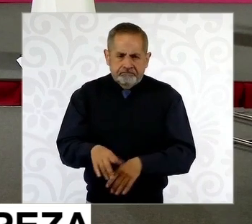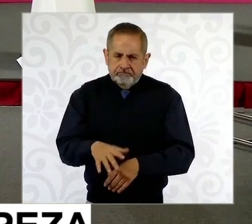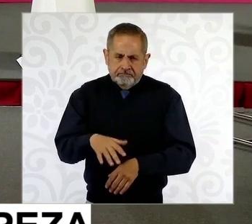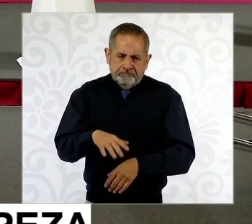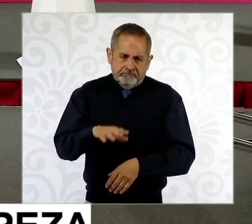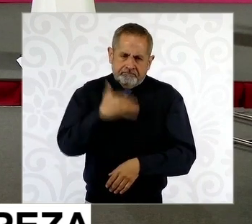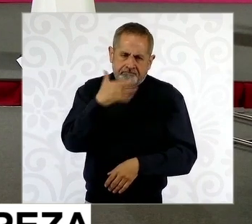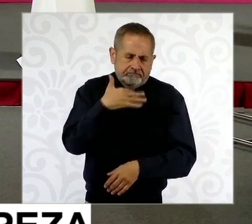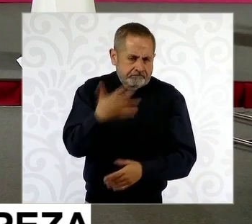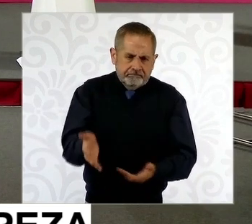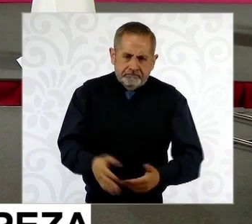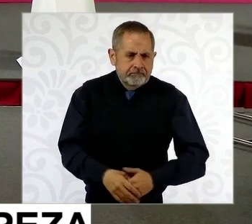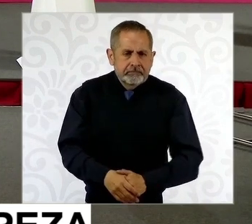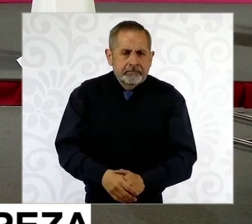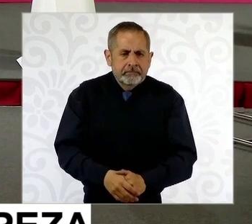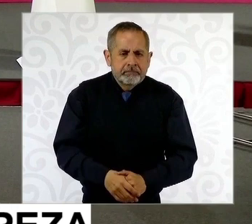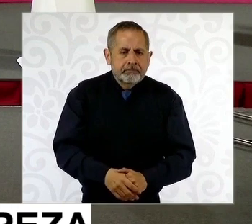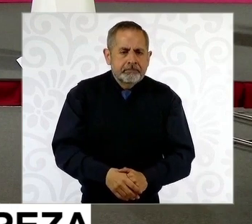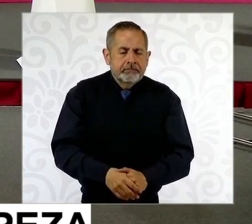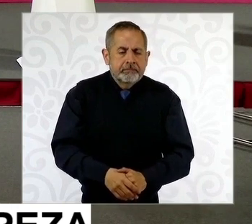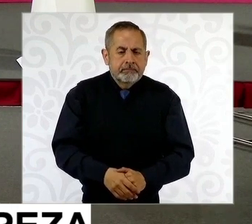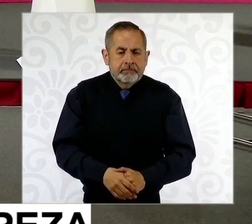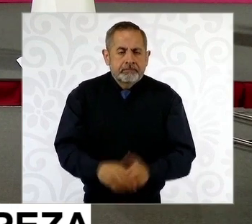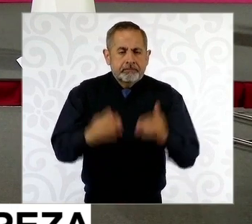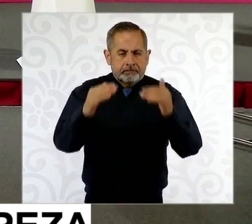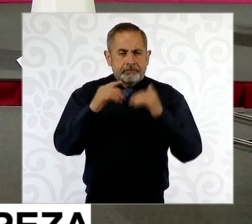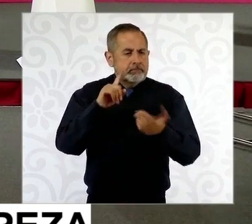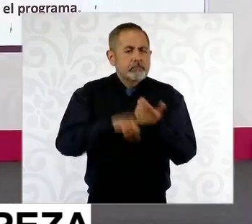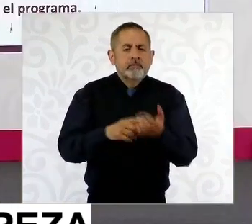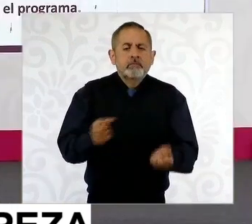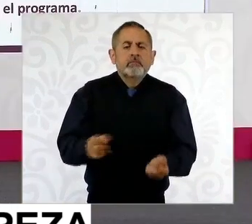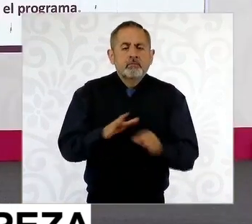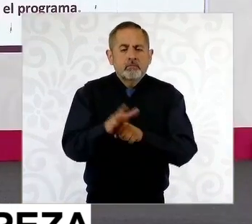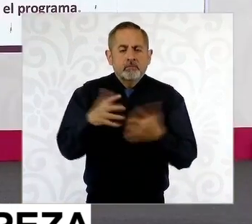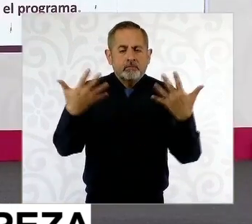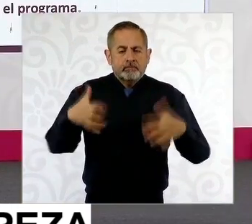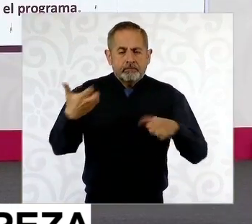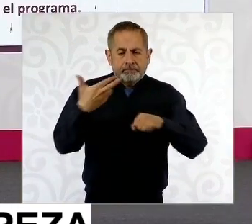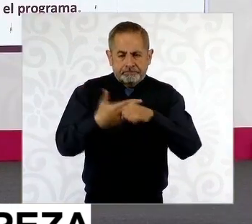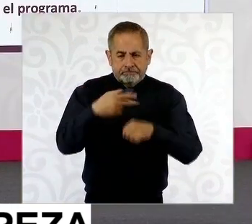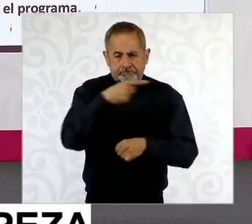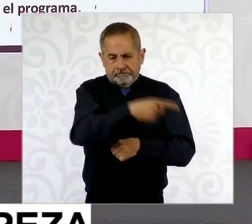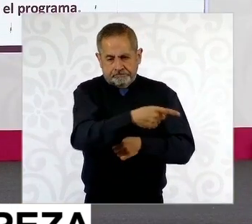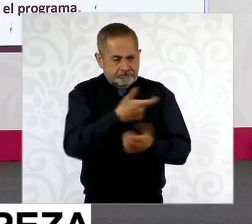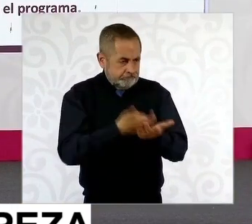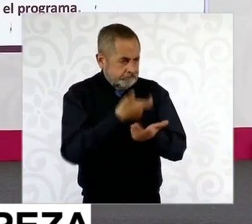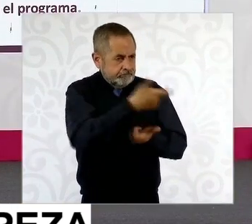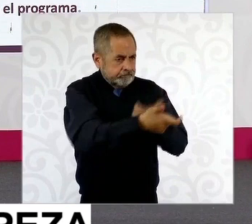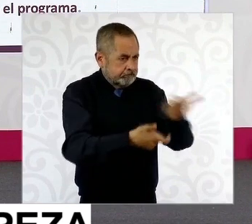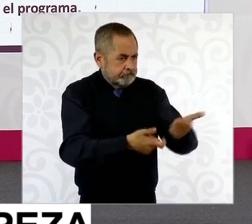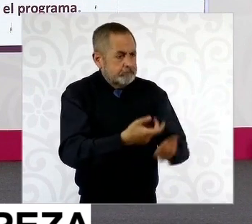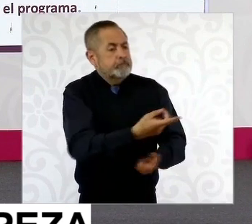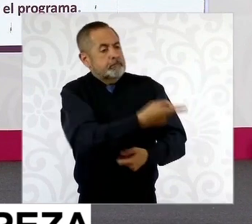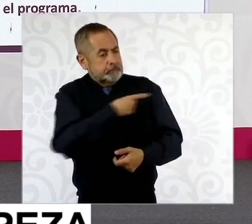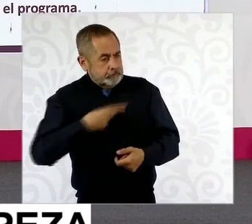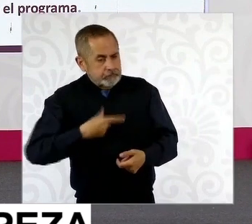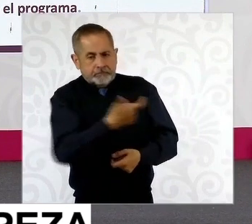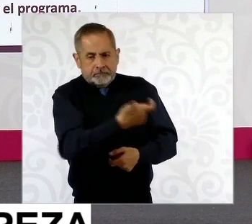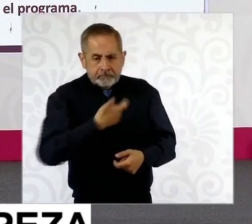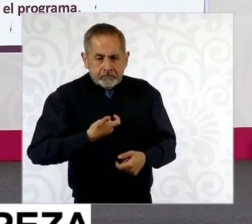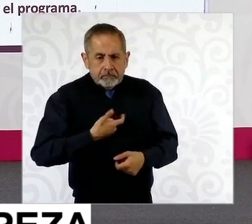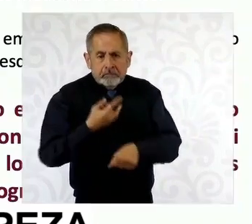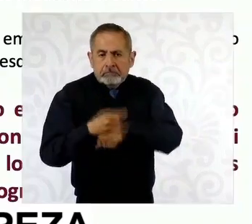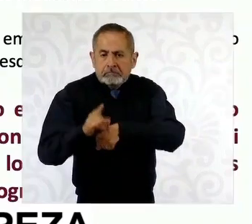favor. Bueno, estas son las empresas, las que deben dinero, las que quedaron